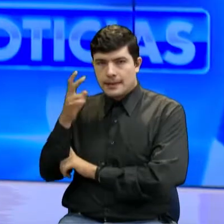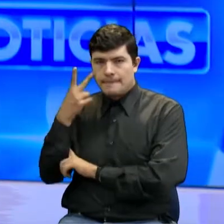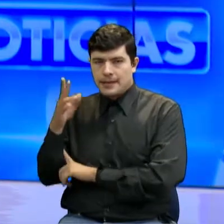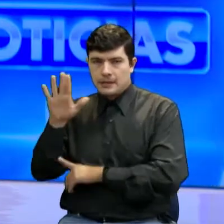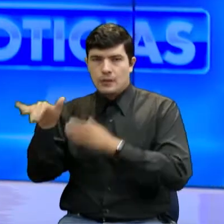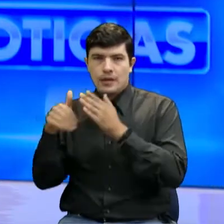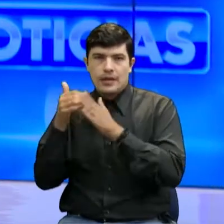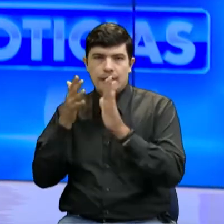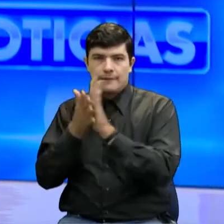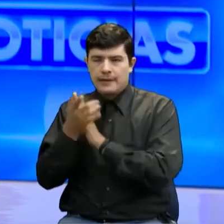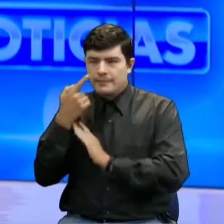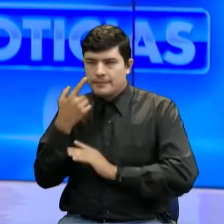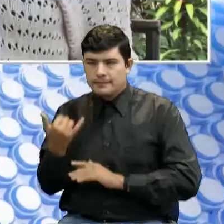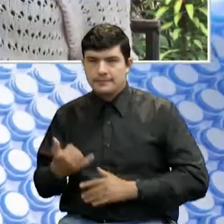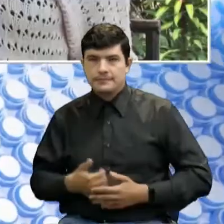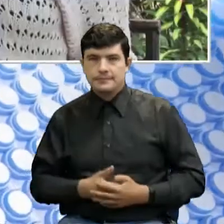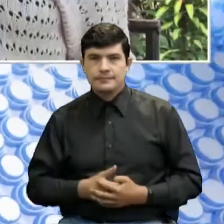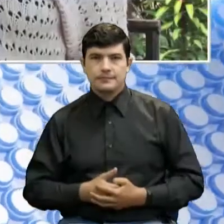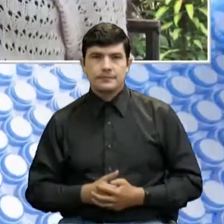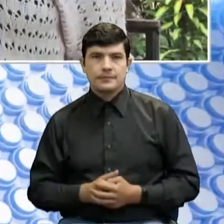consiste esta práctica